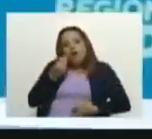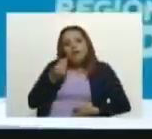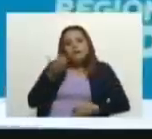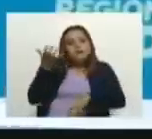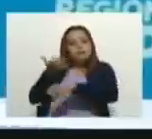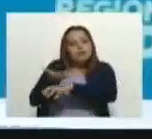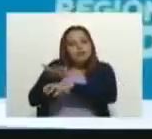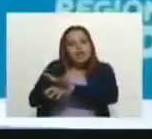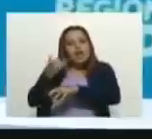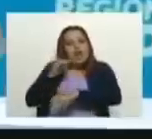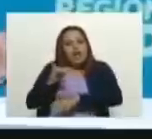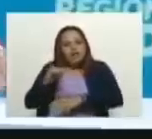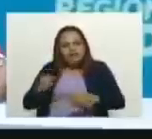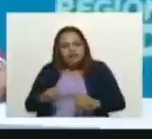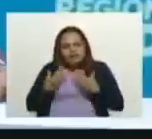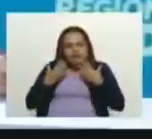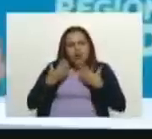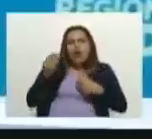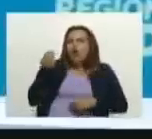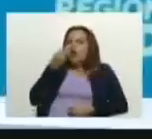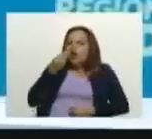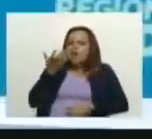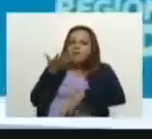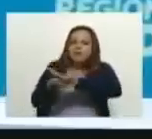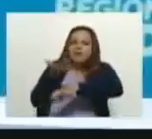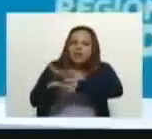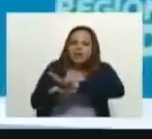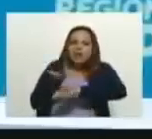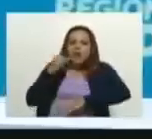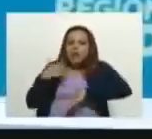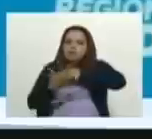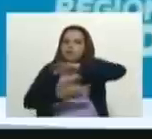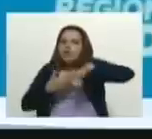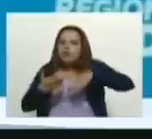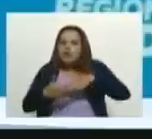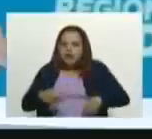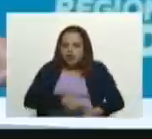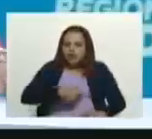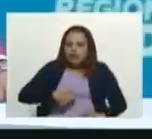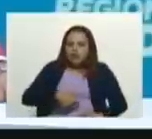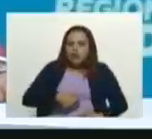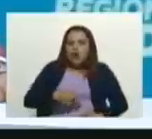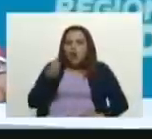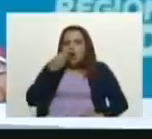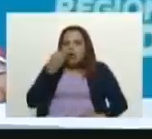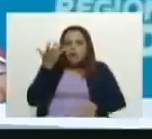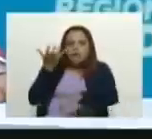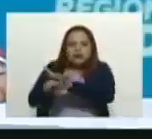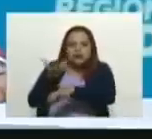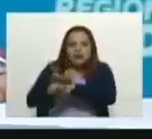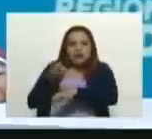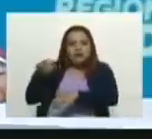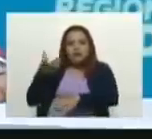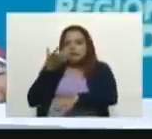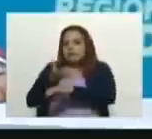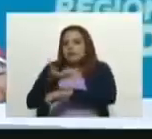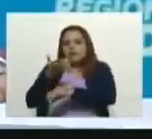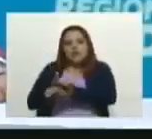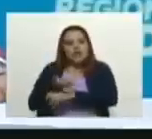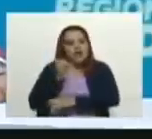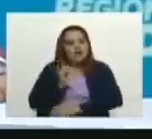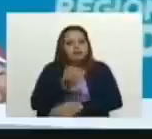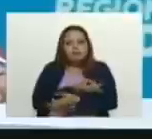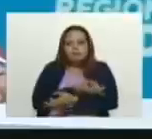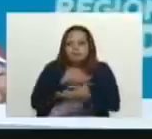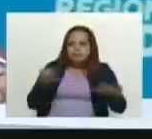Tienes una pequeña infección, come piña. Tienes problemas en el estómago, come piña. La piña es